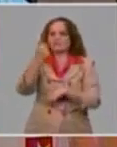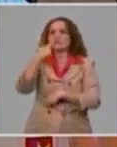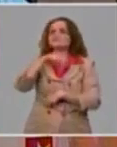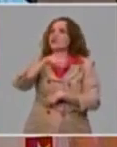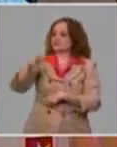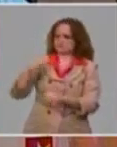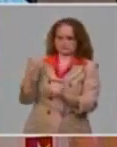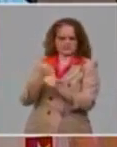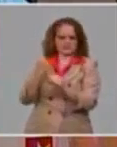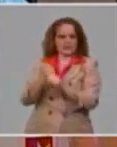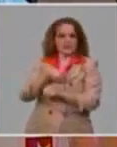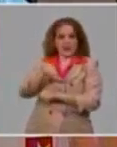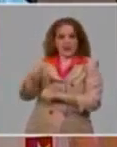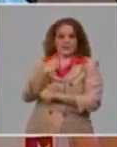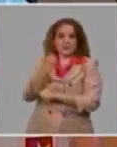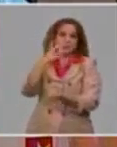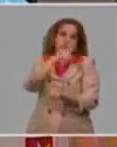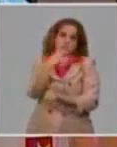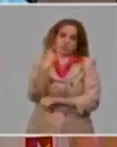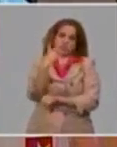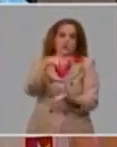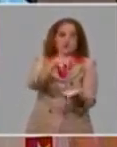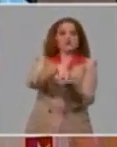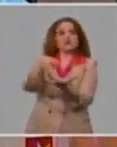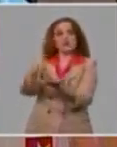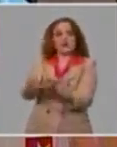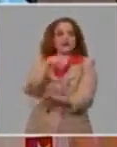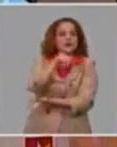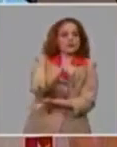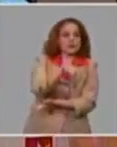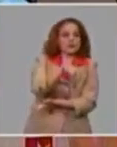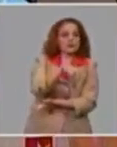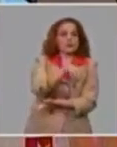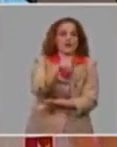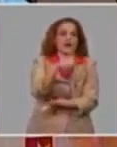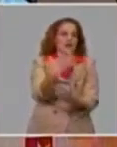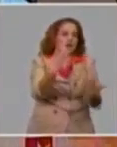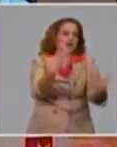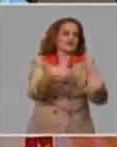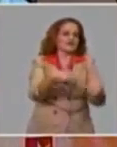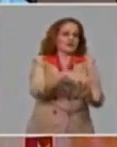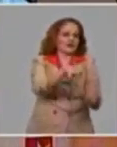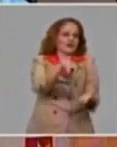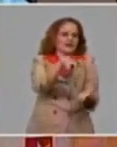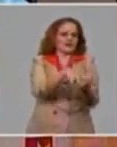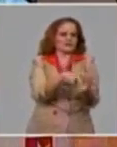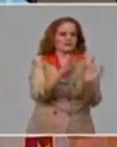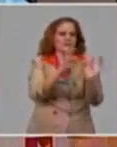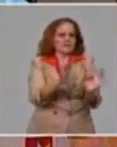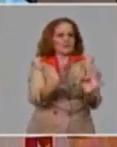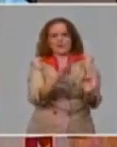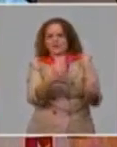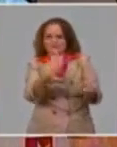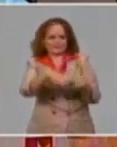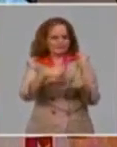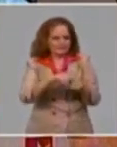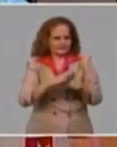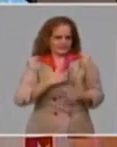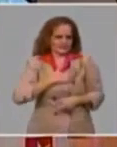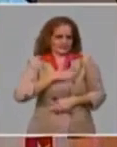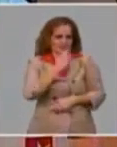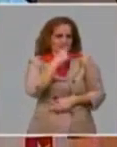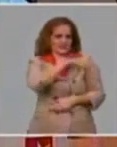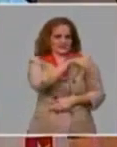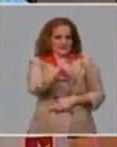marcha, en el CIGB, una planta de la planta de pértigos y pegilados,